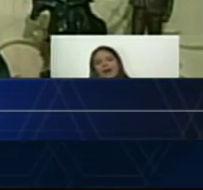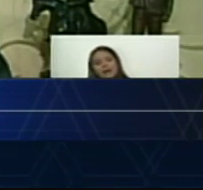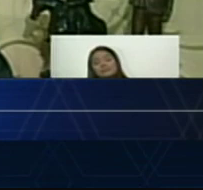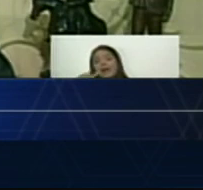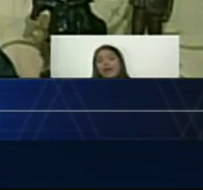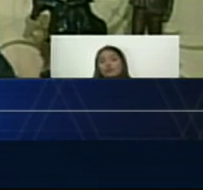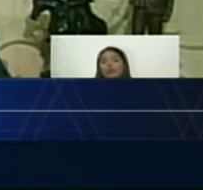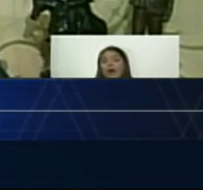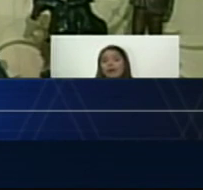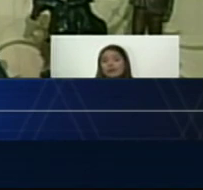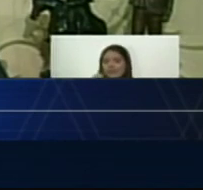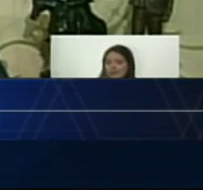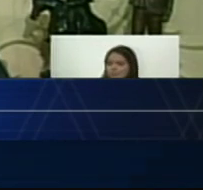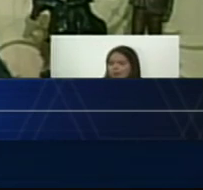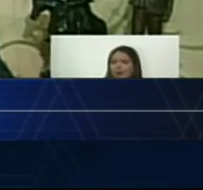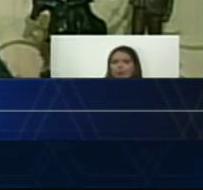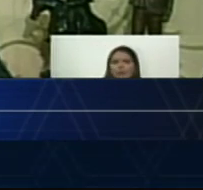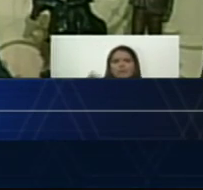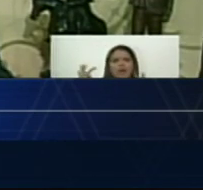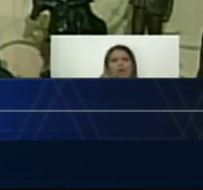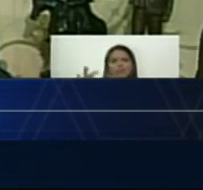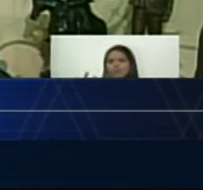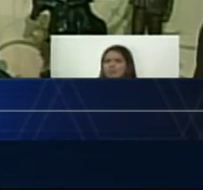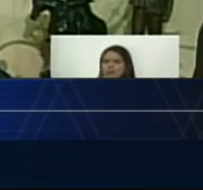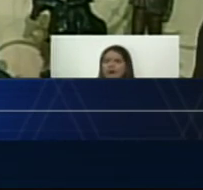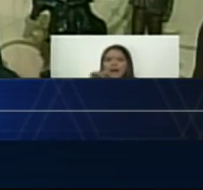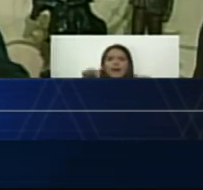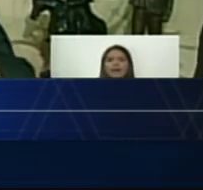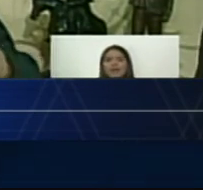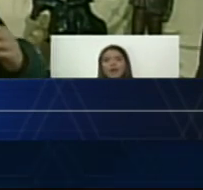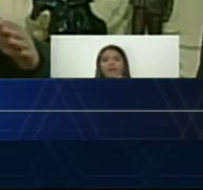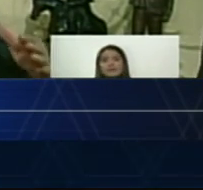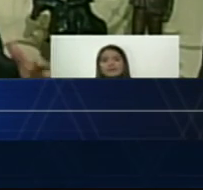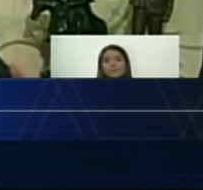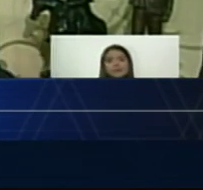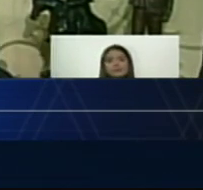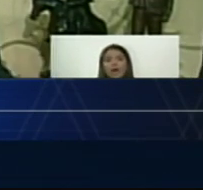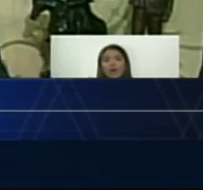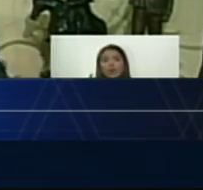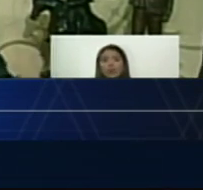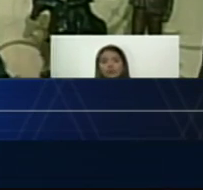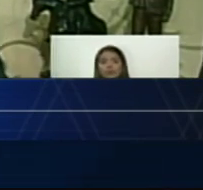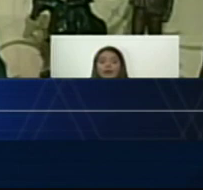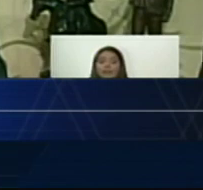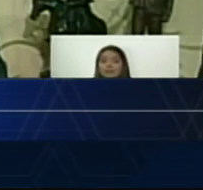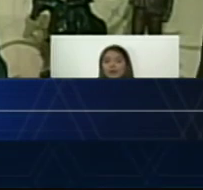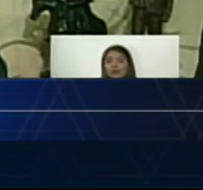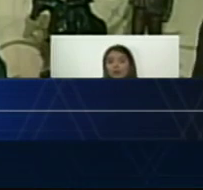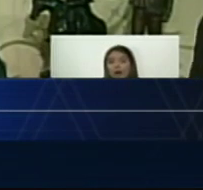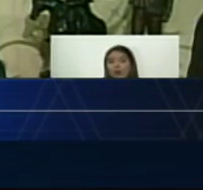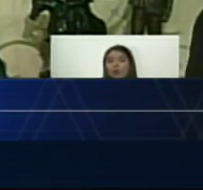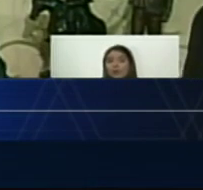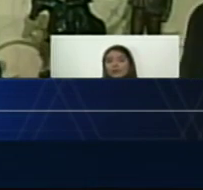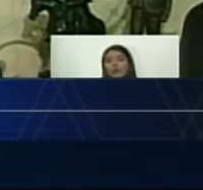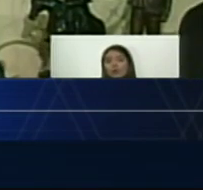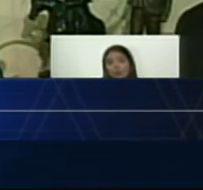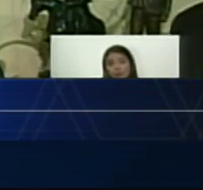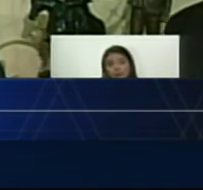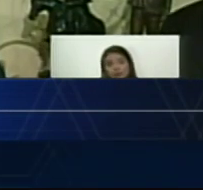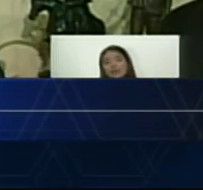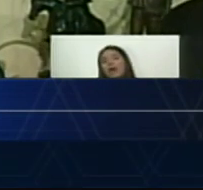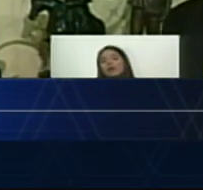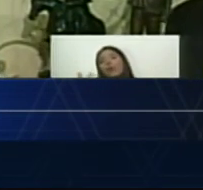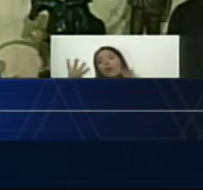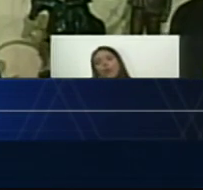equipo que está coordinado. Esta es la vicepresidencia económica dentro del gobierno revolucionario, con todos los